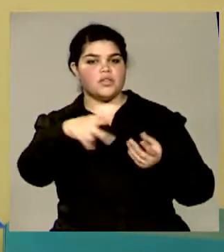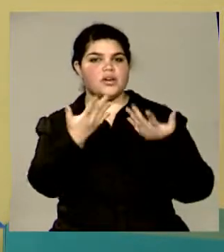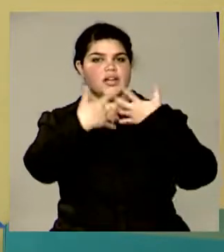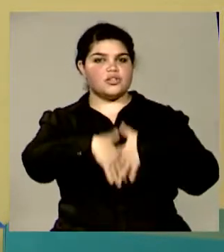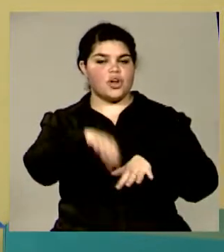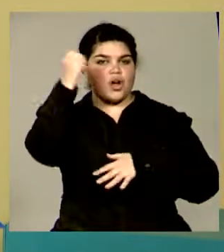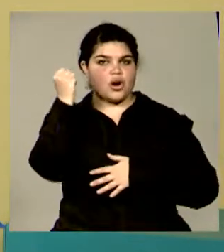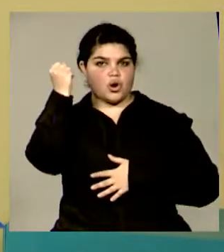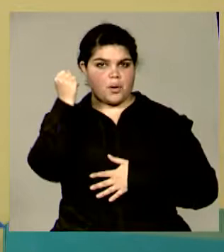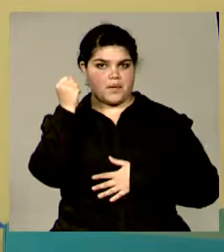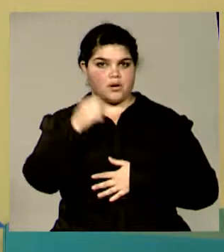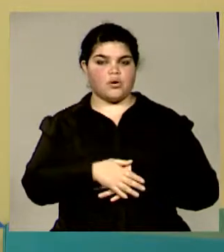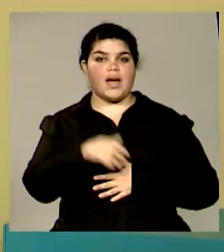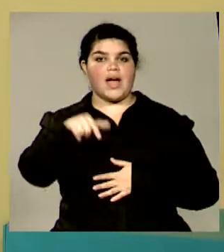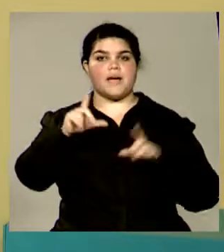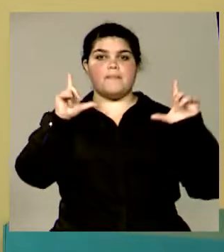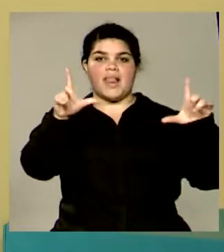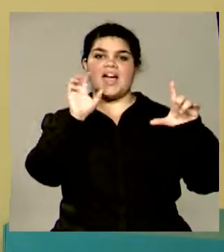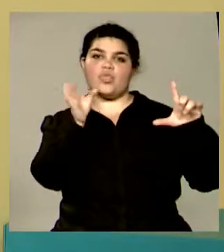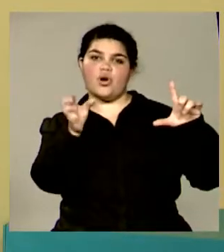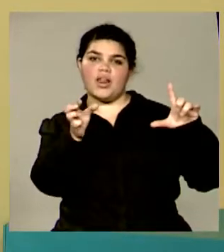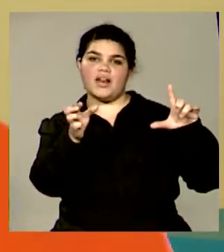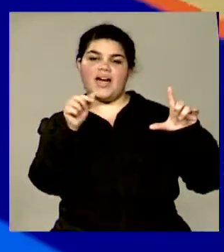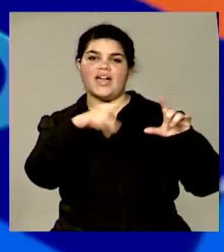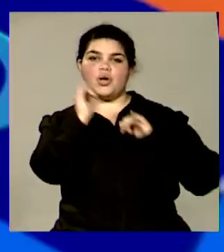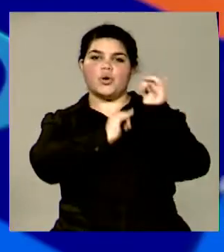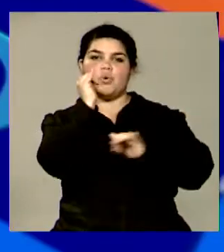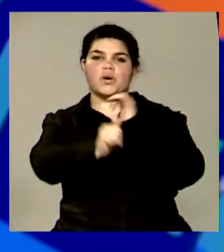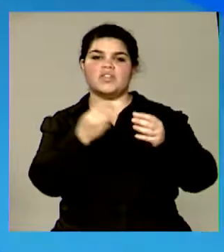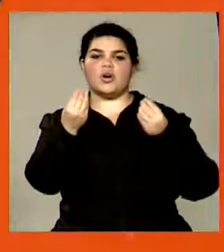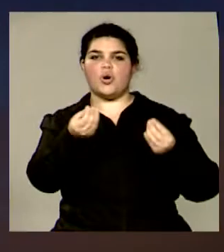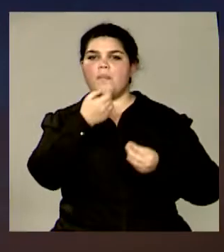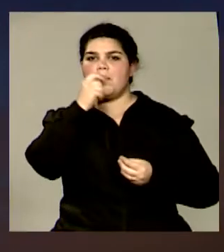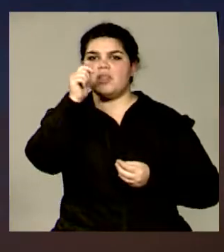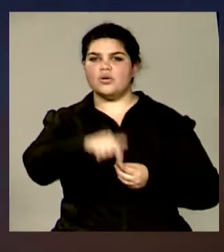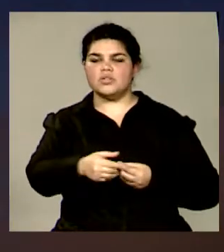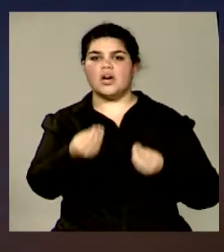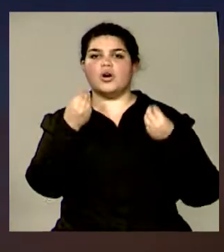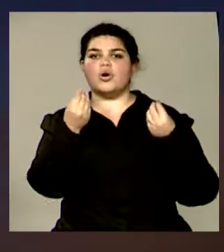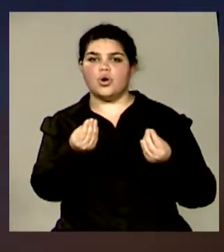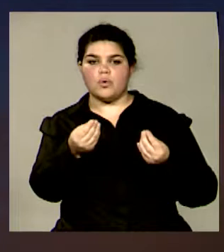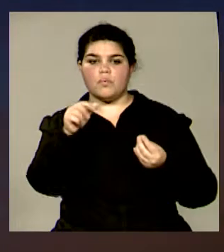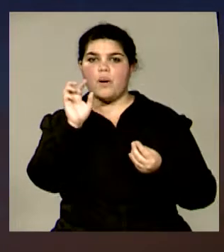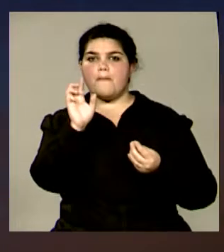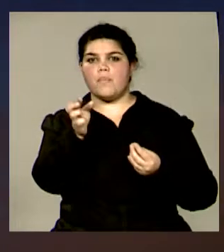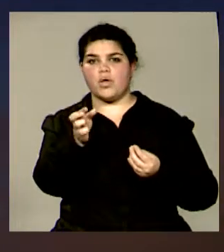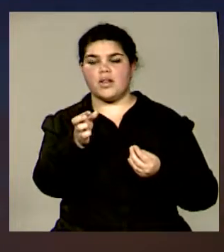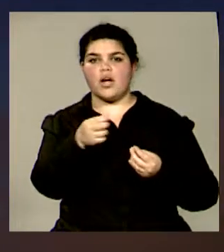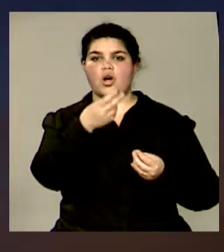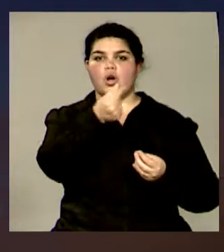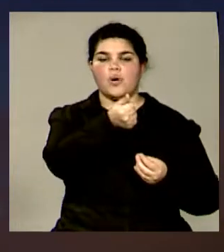económico, la plaquita del dólar, que dice cómo cerró en nuestra provincia entonces la moneda. Para la